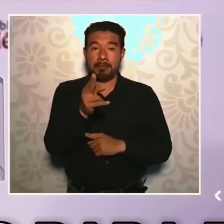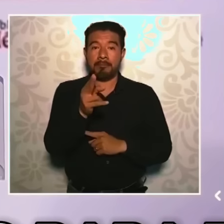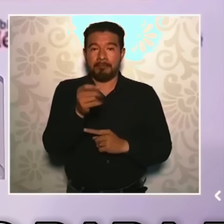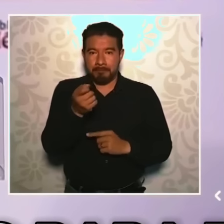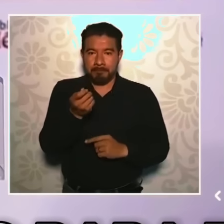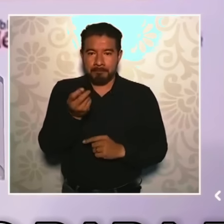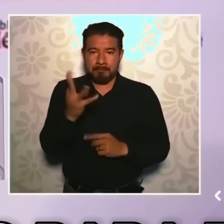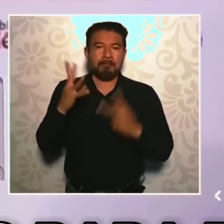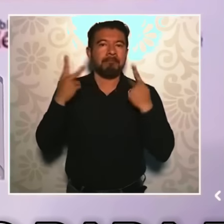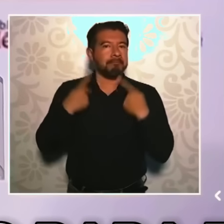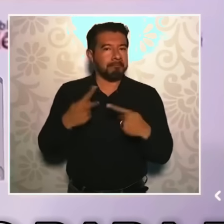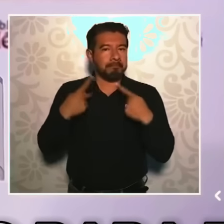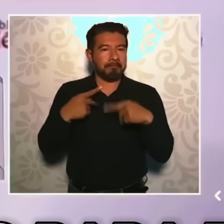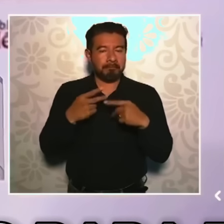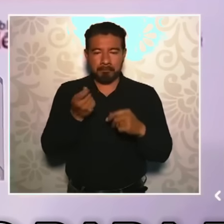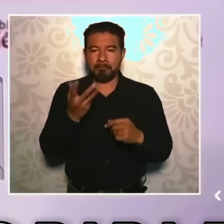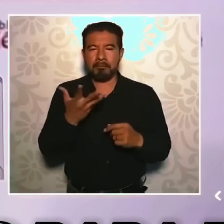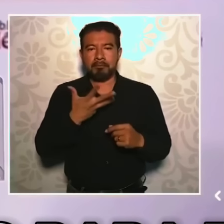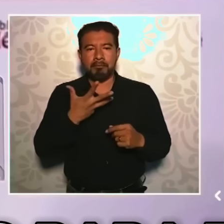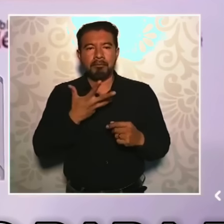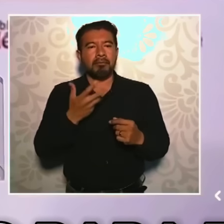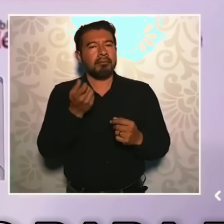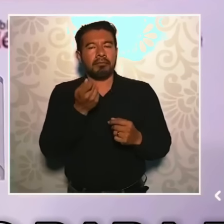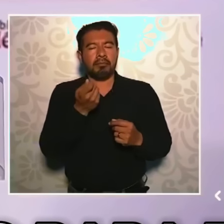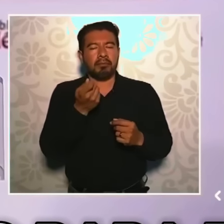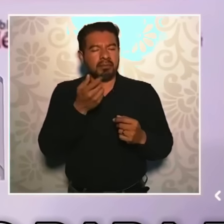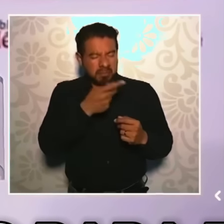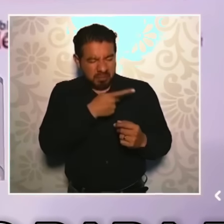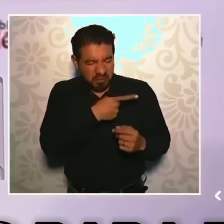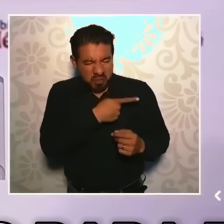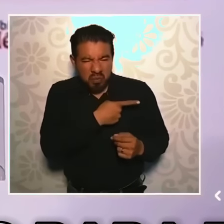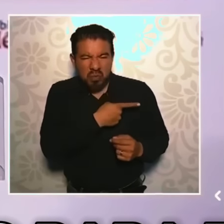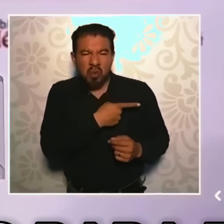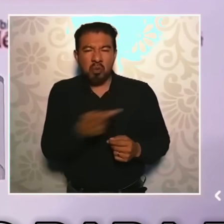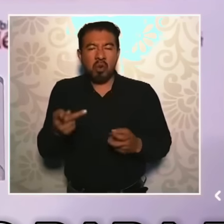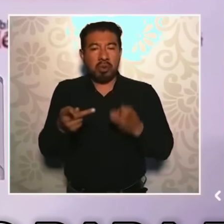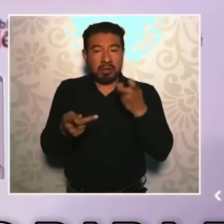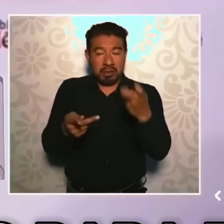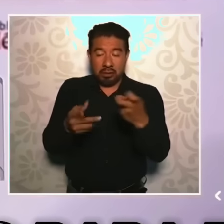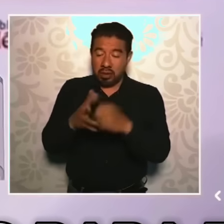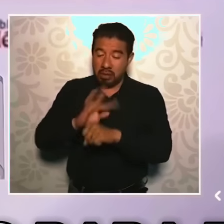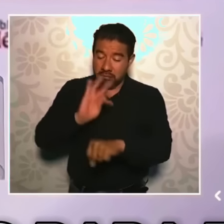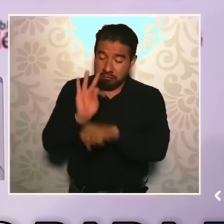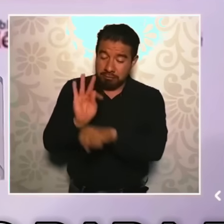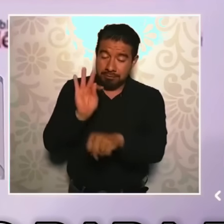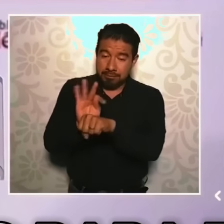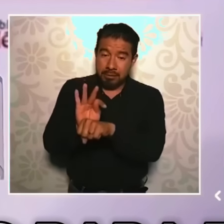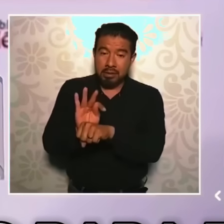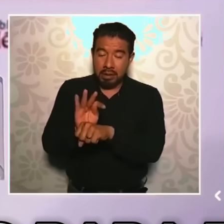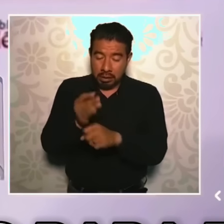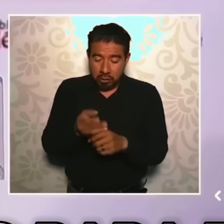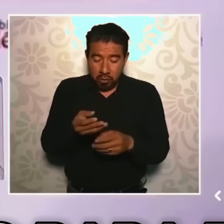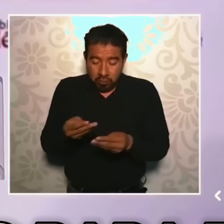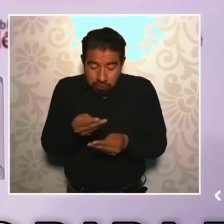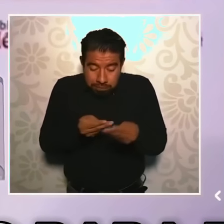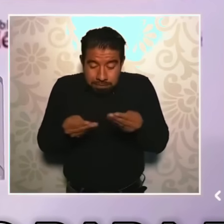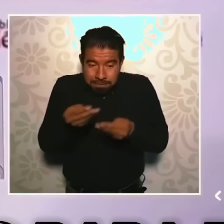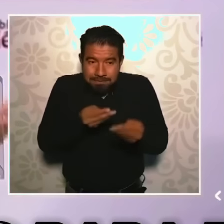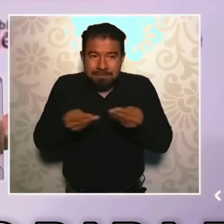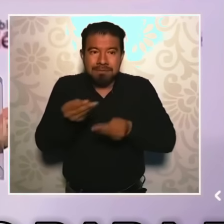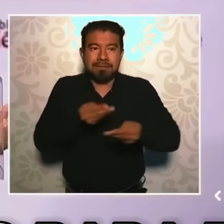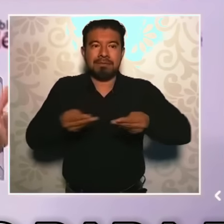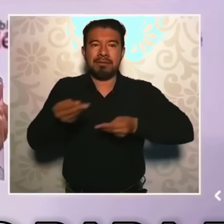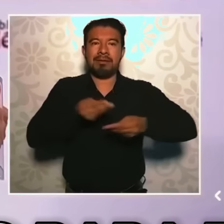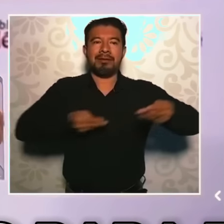menos tiene, a todos les va mejor. Porque hay recursos en la economía. Y si hay recursos y